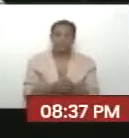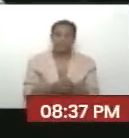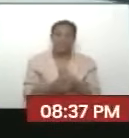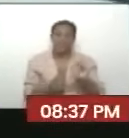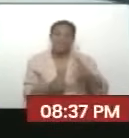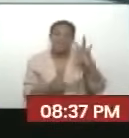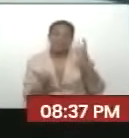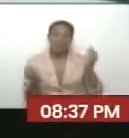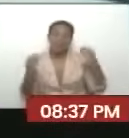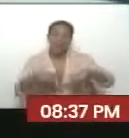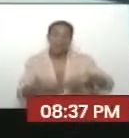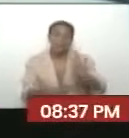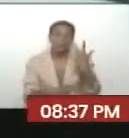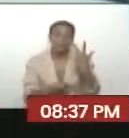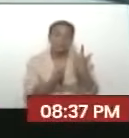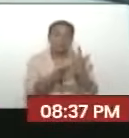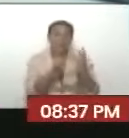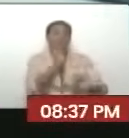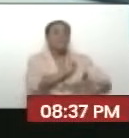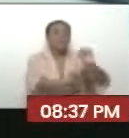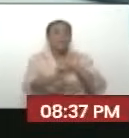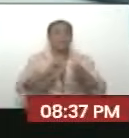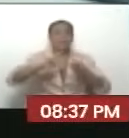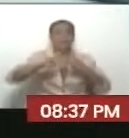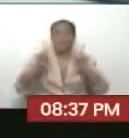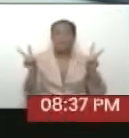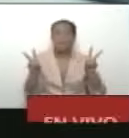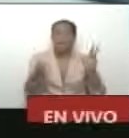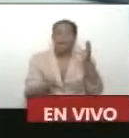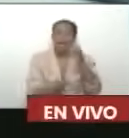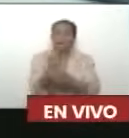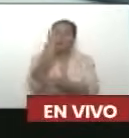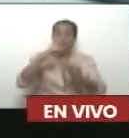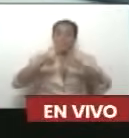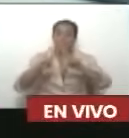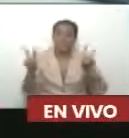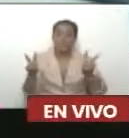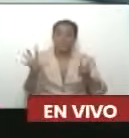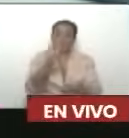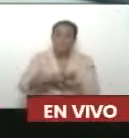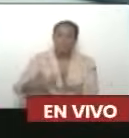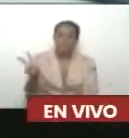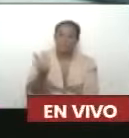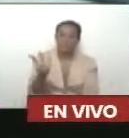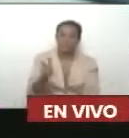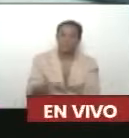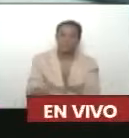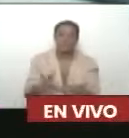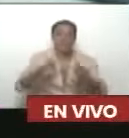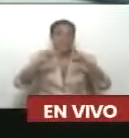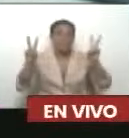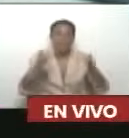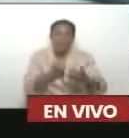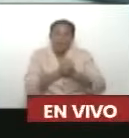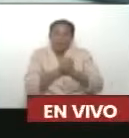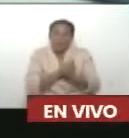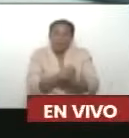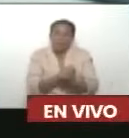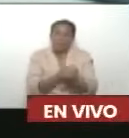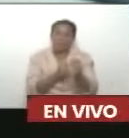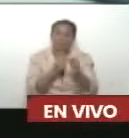Tercer consenso, defender la paz, construir la paz. La paz y el amor.